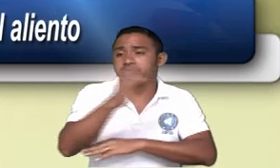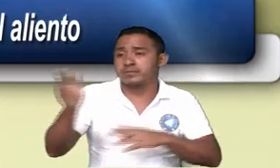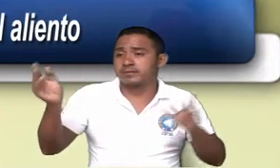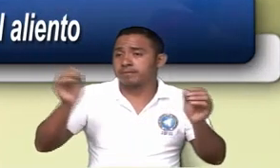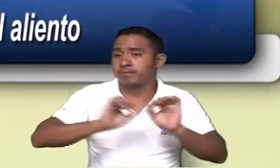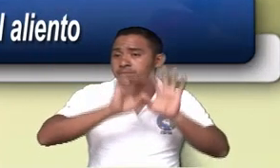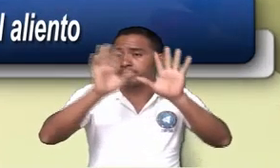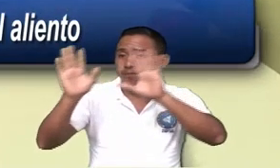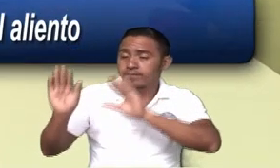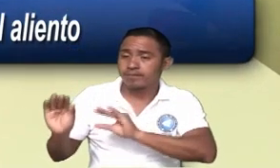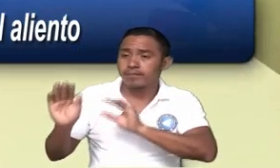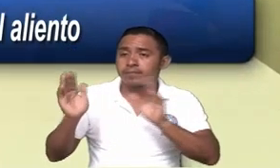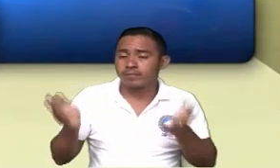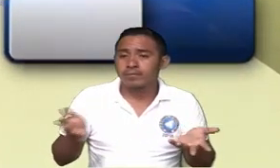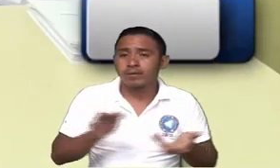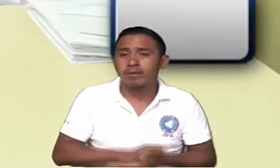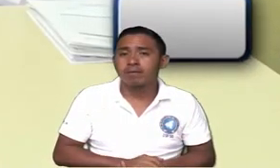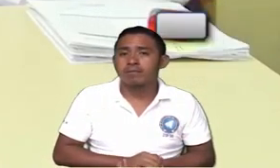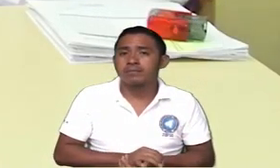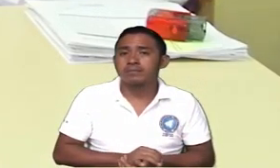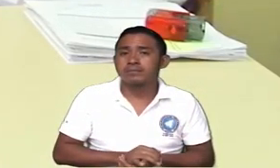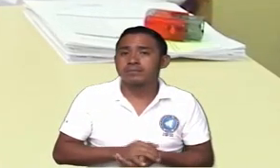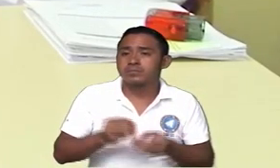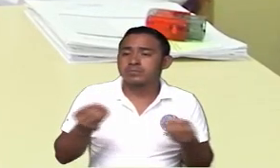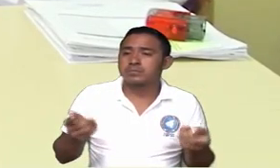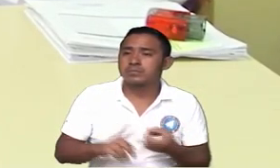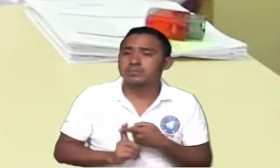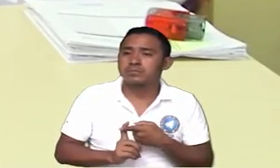será cierto, que el estar consumiendo